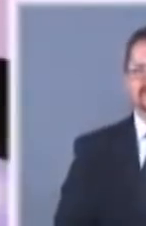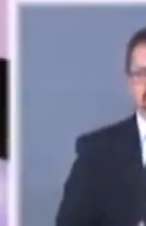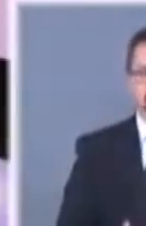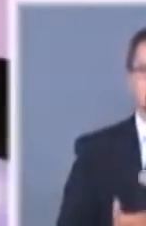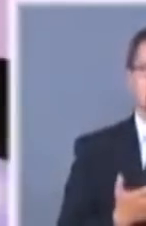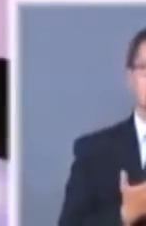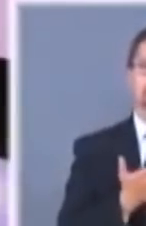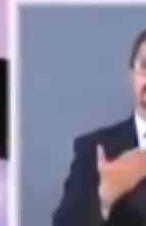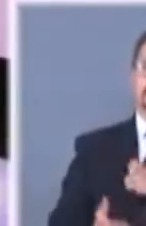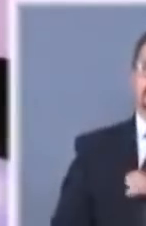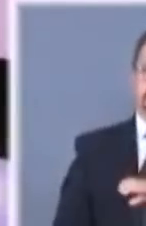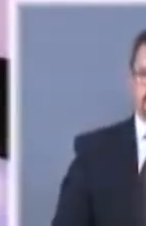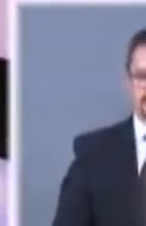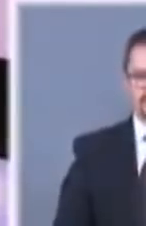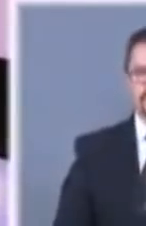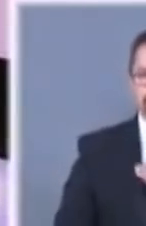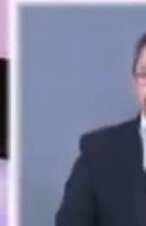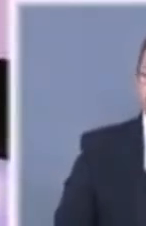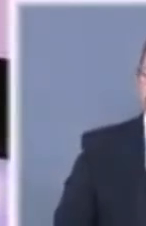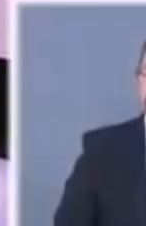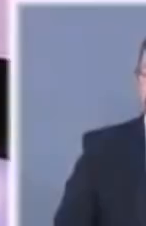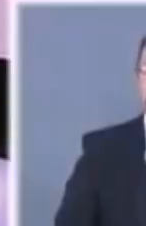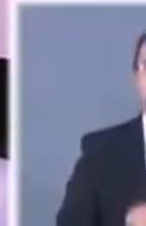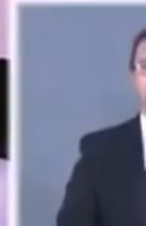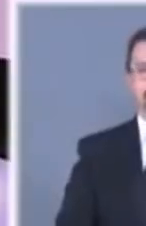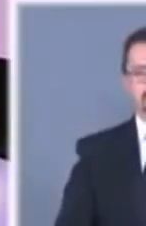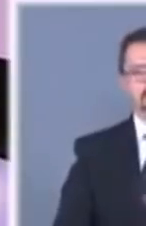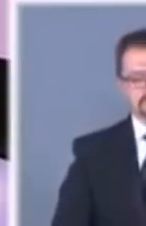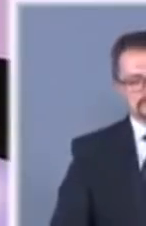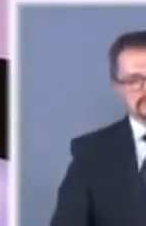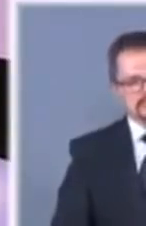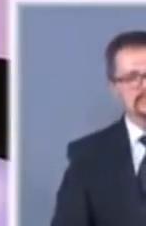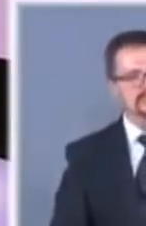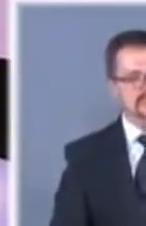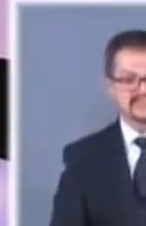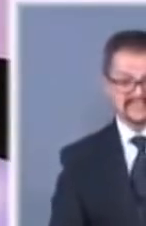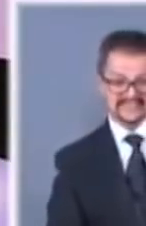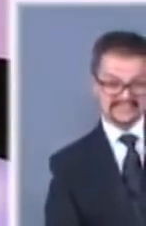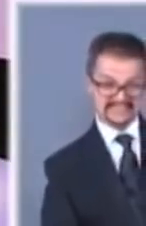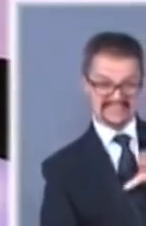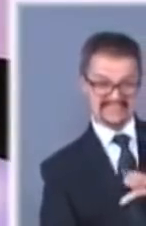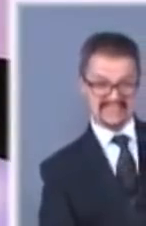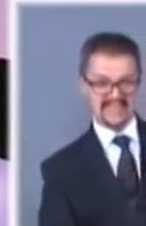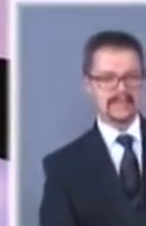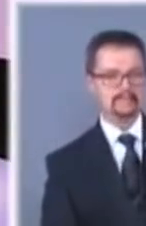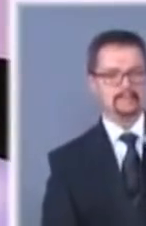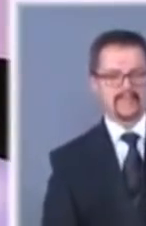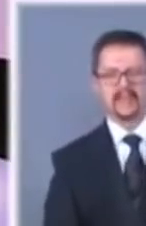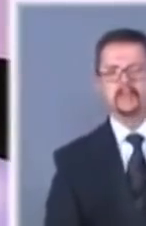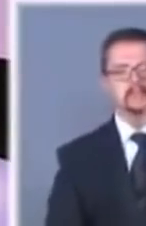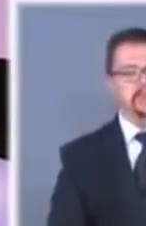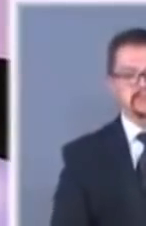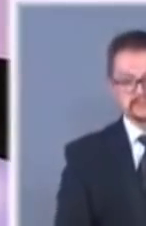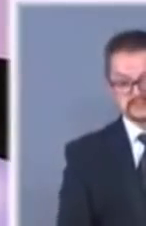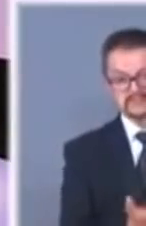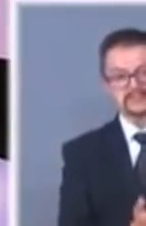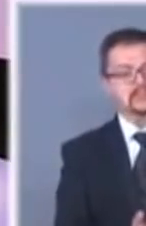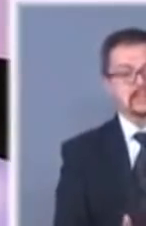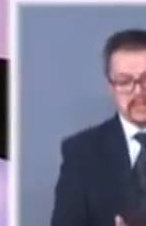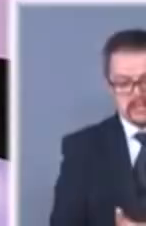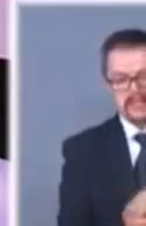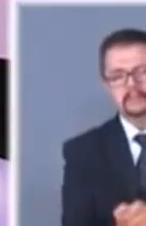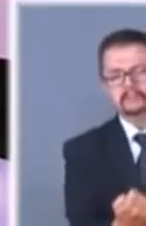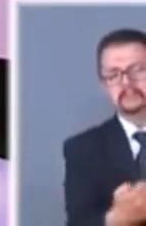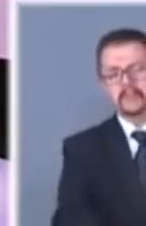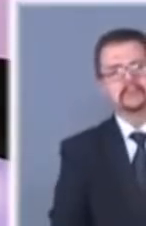sí, Barbosa, perdón. Yo decirle al candidato del PRI, que también viene como derrotado, que puede comportarse como buen ciudadano